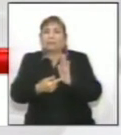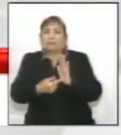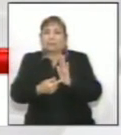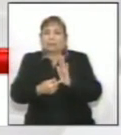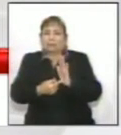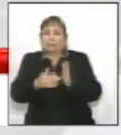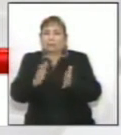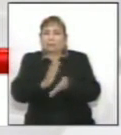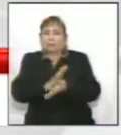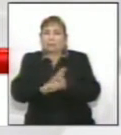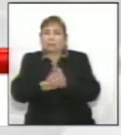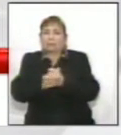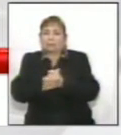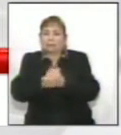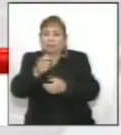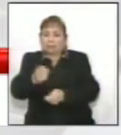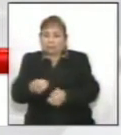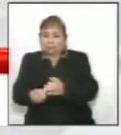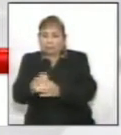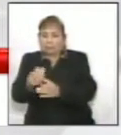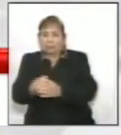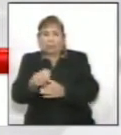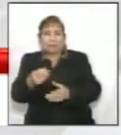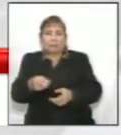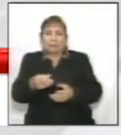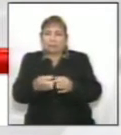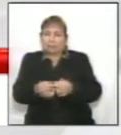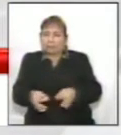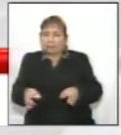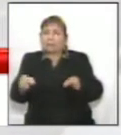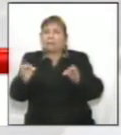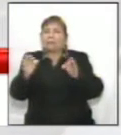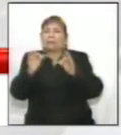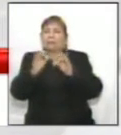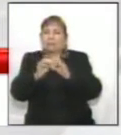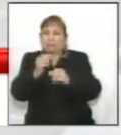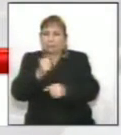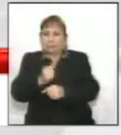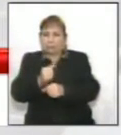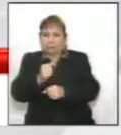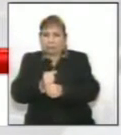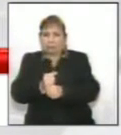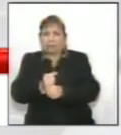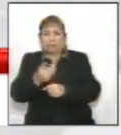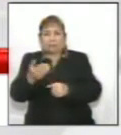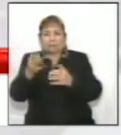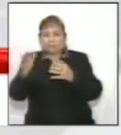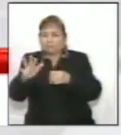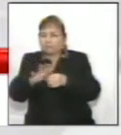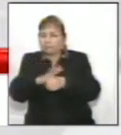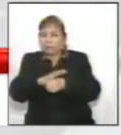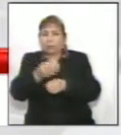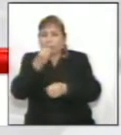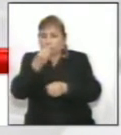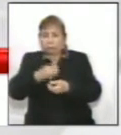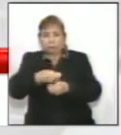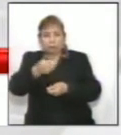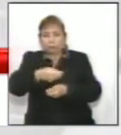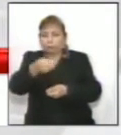de nuestros amigos agricultores, que gracias a su importante trabajo, nuestro país fue abastecido con productos